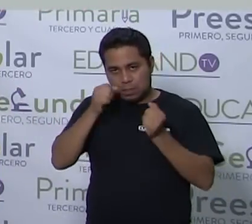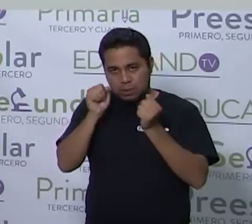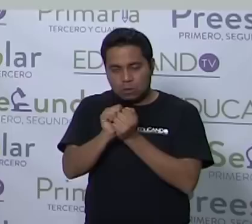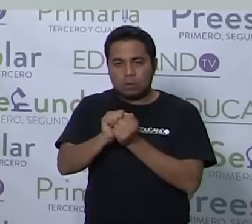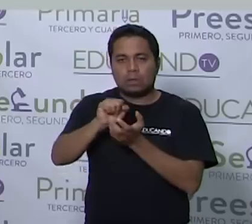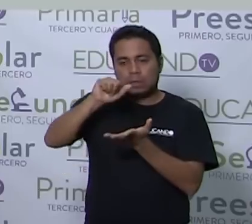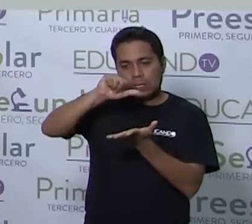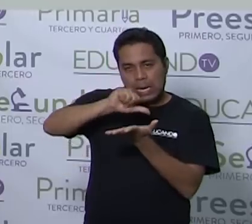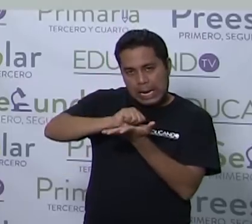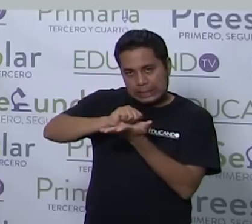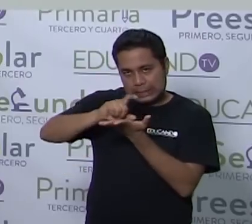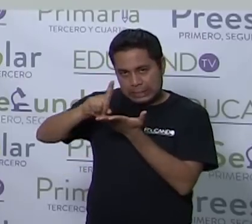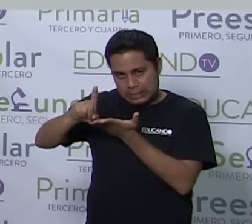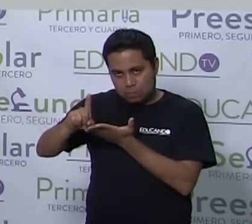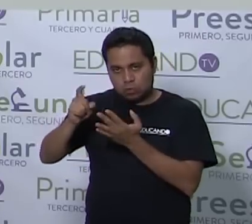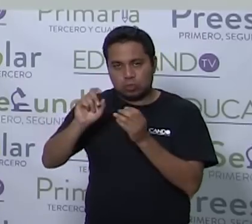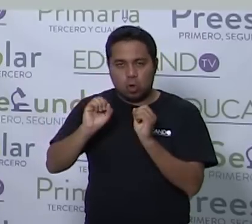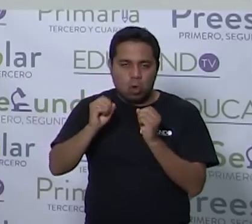adjetivos